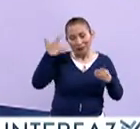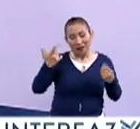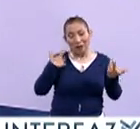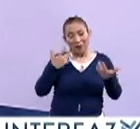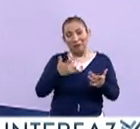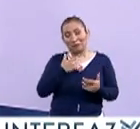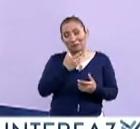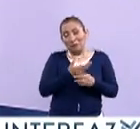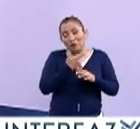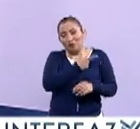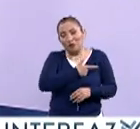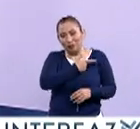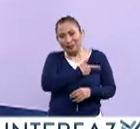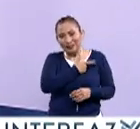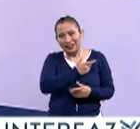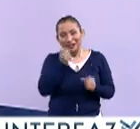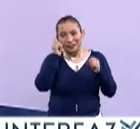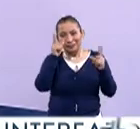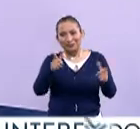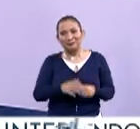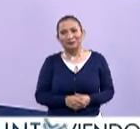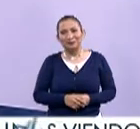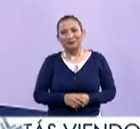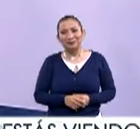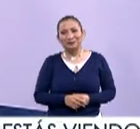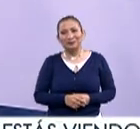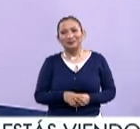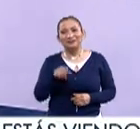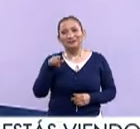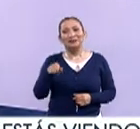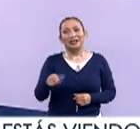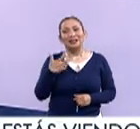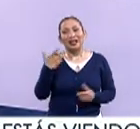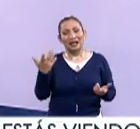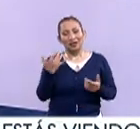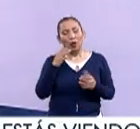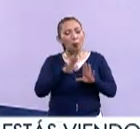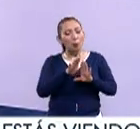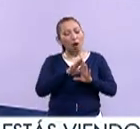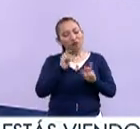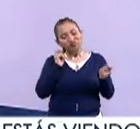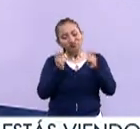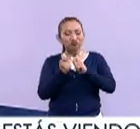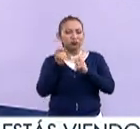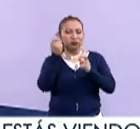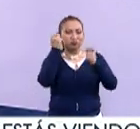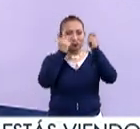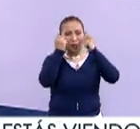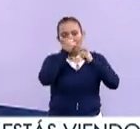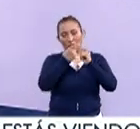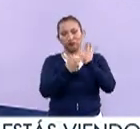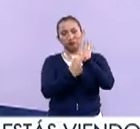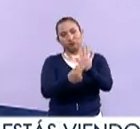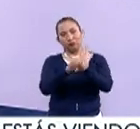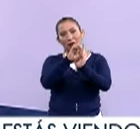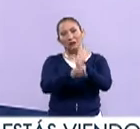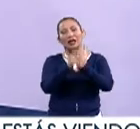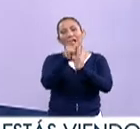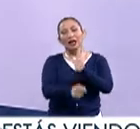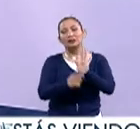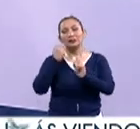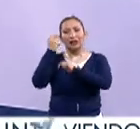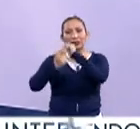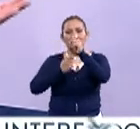nos llenó de mucho gusto y admiración el que haya hecho este tipo de también referencia a lo que son